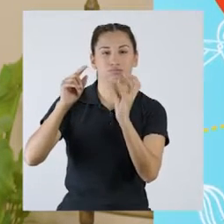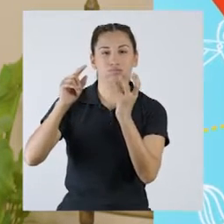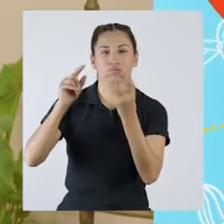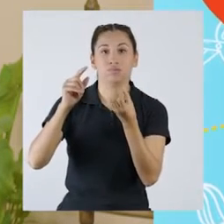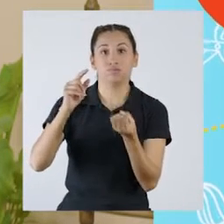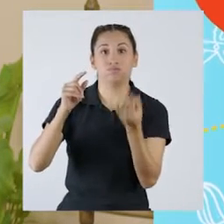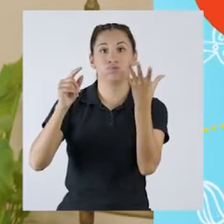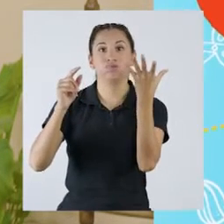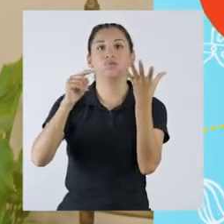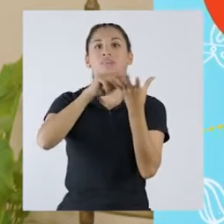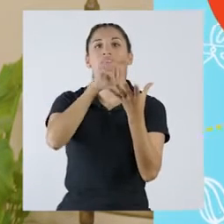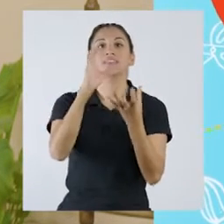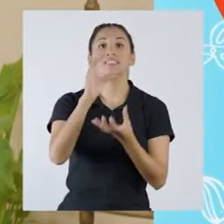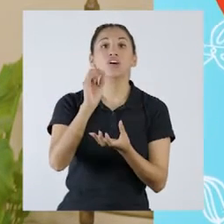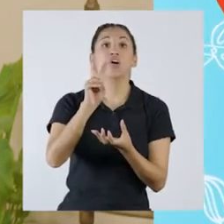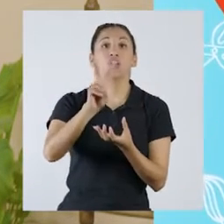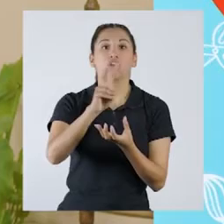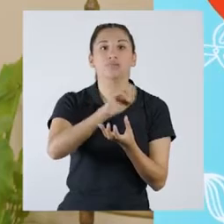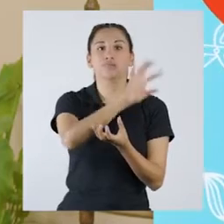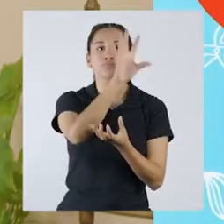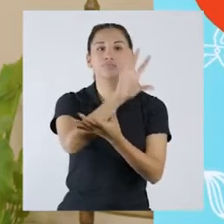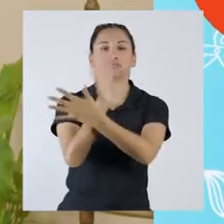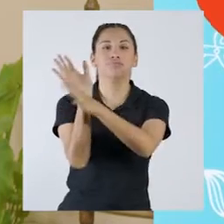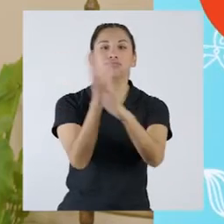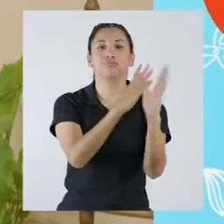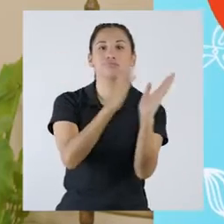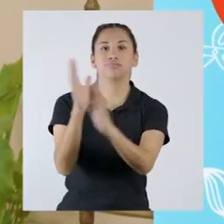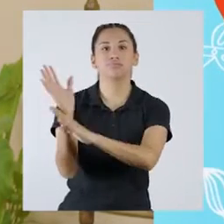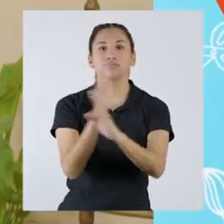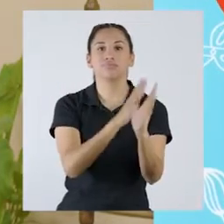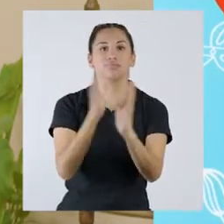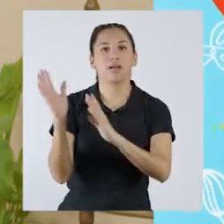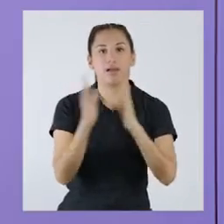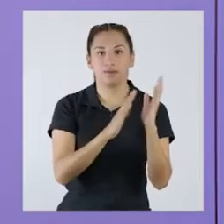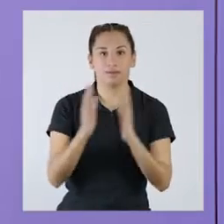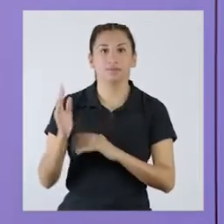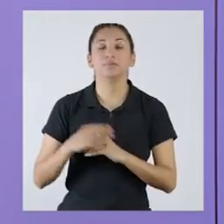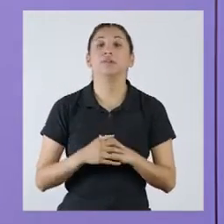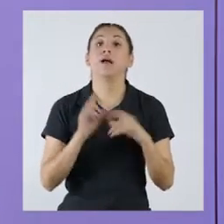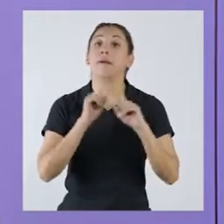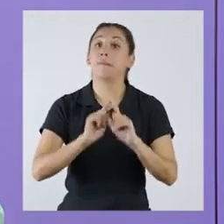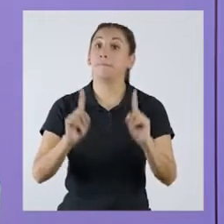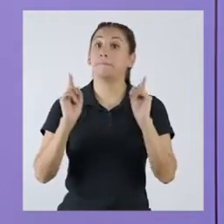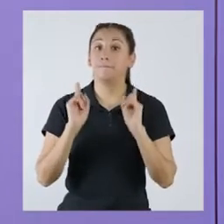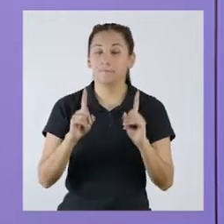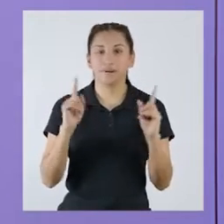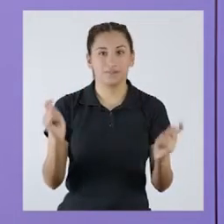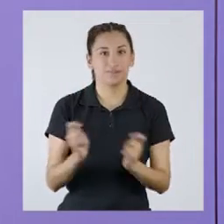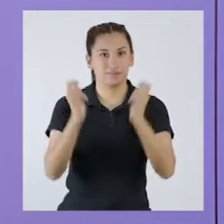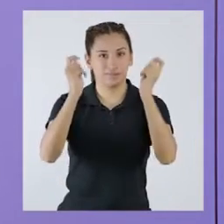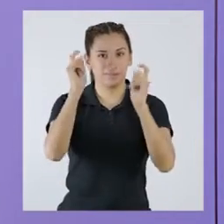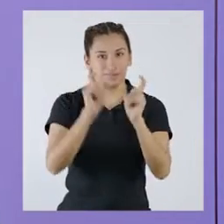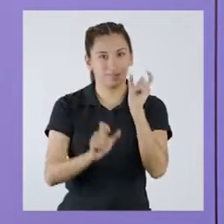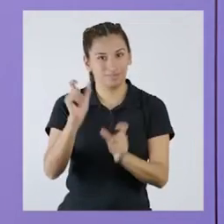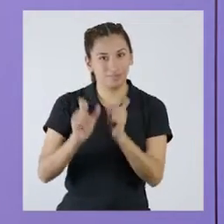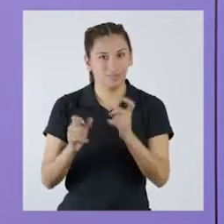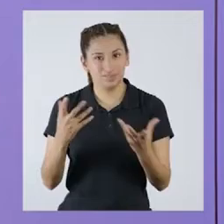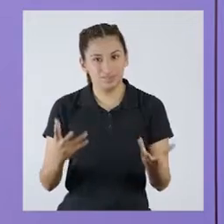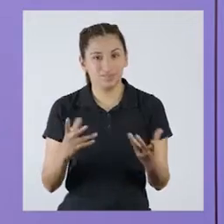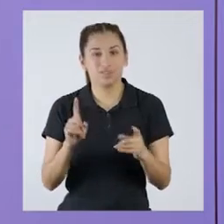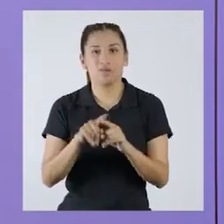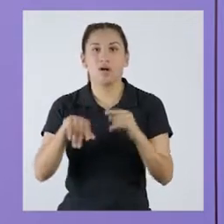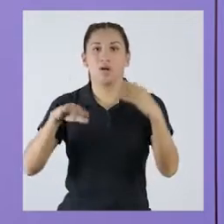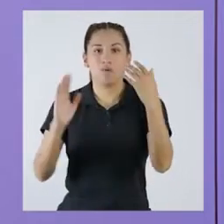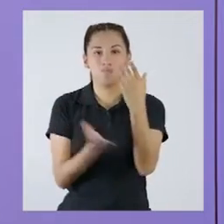procesar la mayor cantidad de CO2 que existe en el ambiente. Pero el efecto de las actividades humanas, como